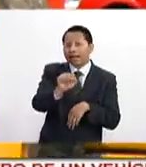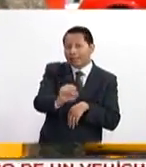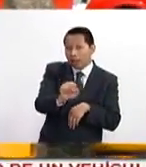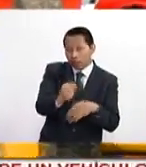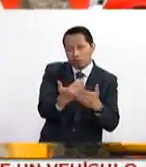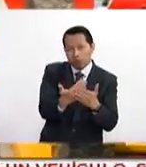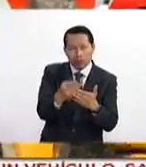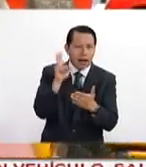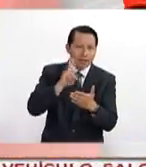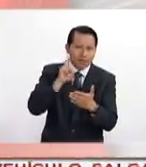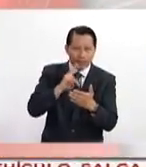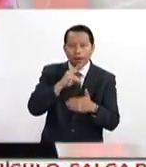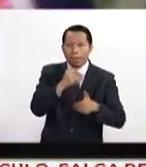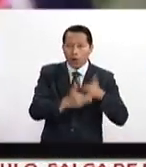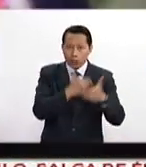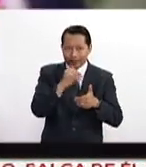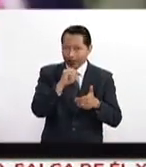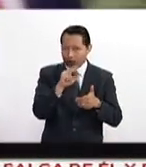a proceso.